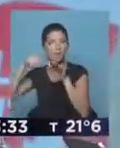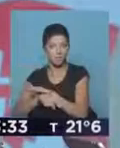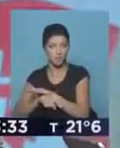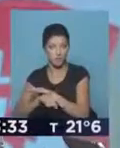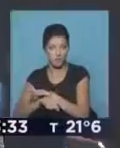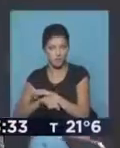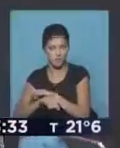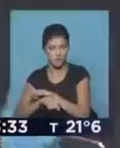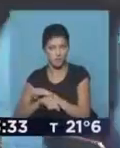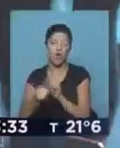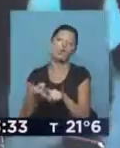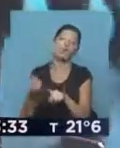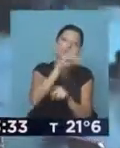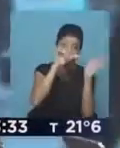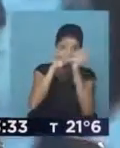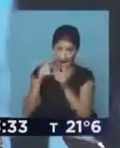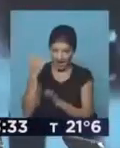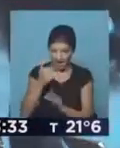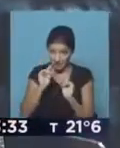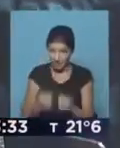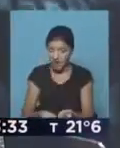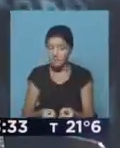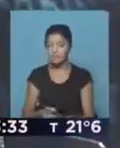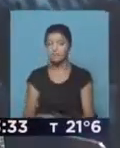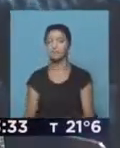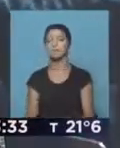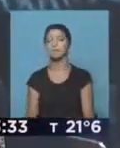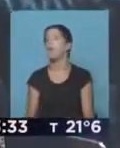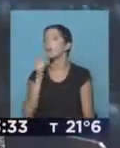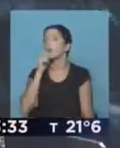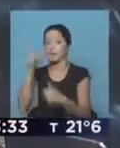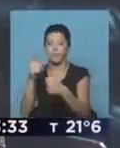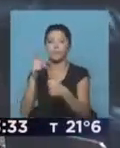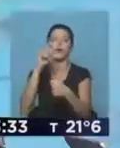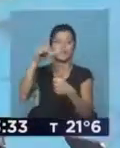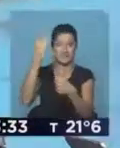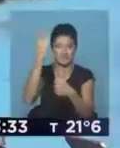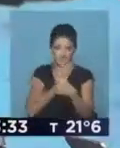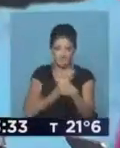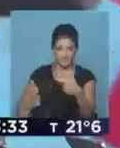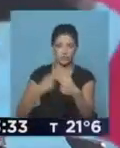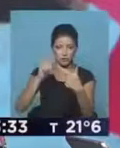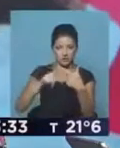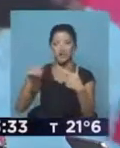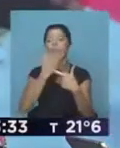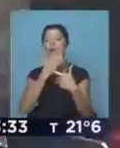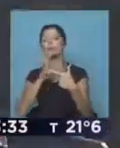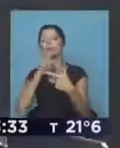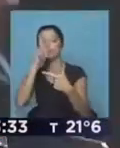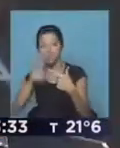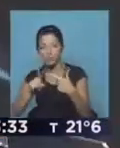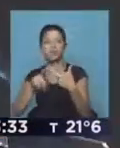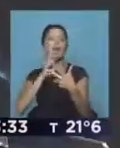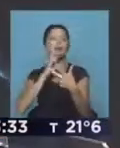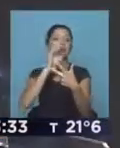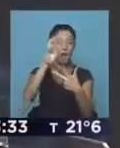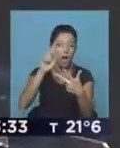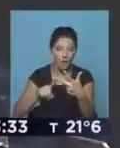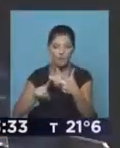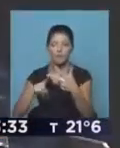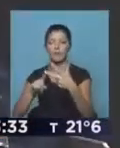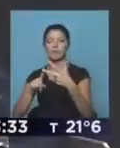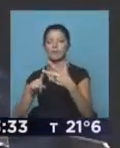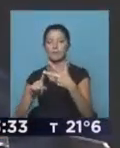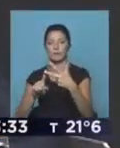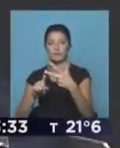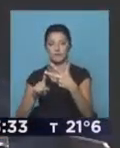como se ha visto en otros países, digamos. Entonces, estamos ante líderes fuertes. Putin, Erdoğan, el mismo Trump, por lo menos se presenta como un líder